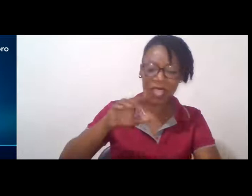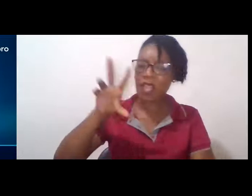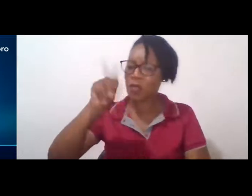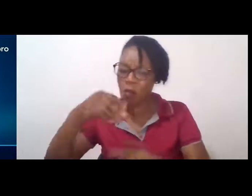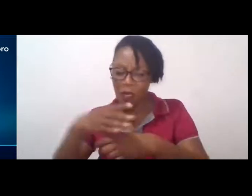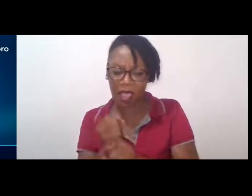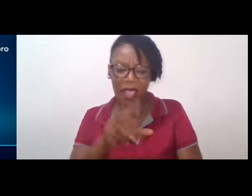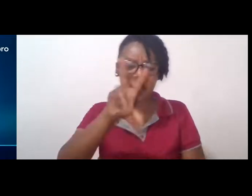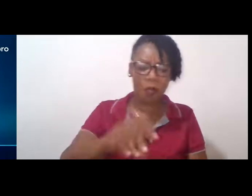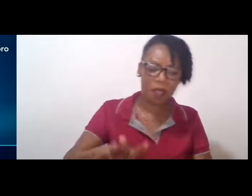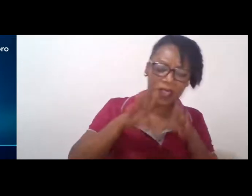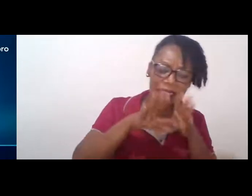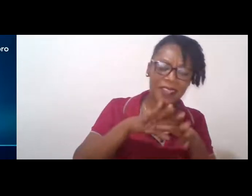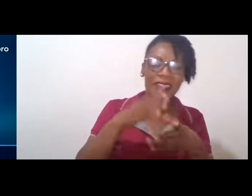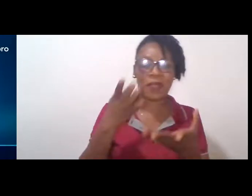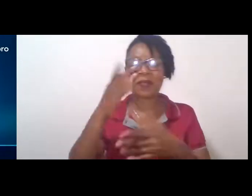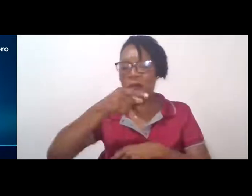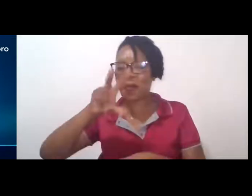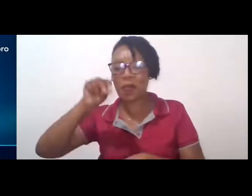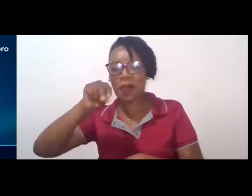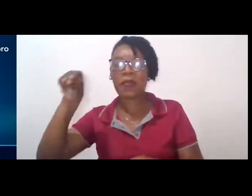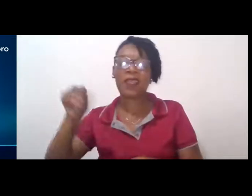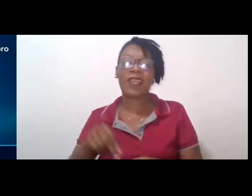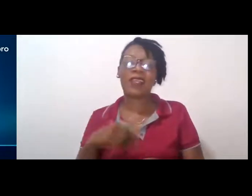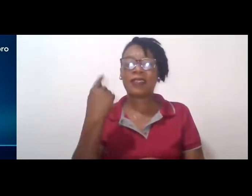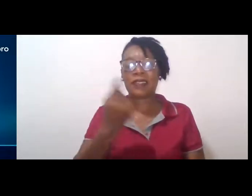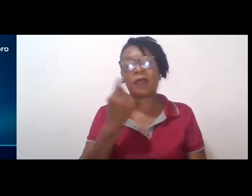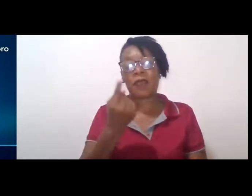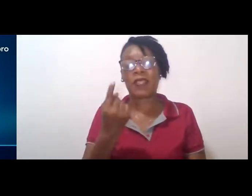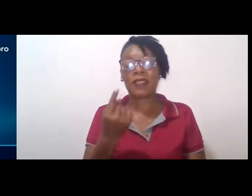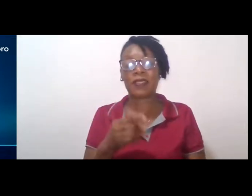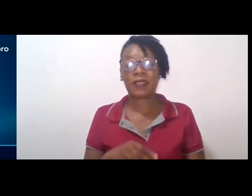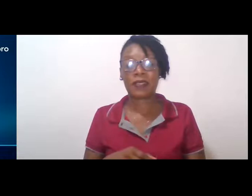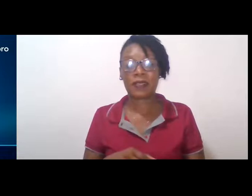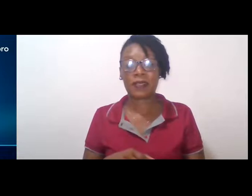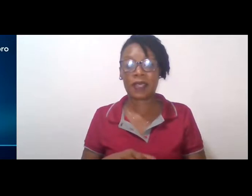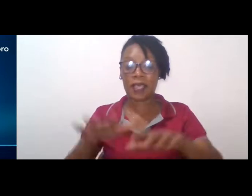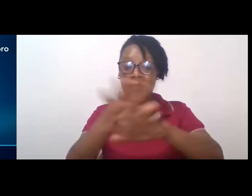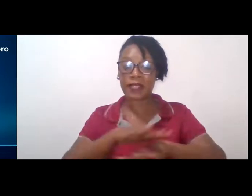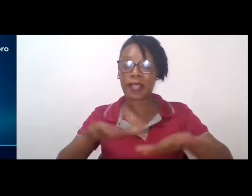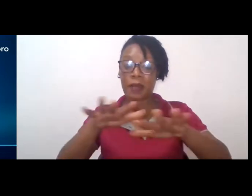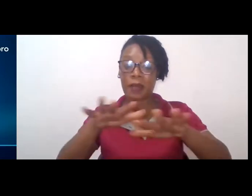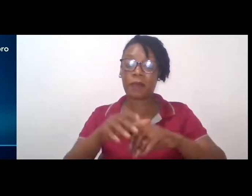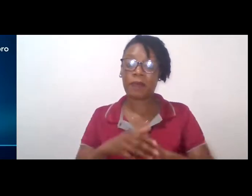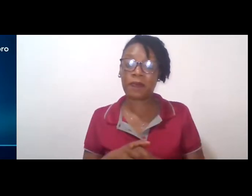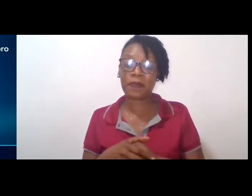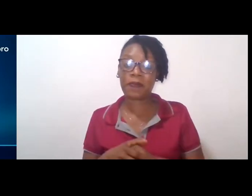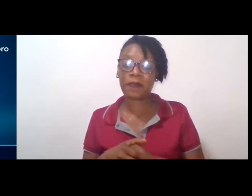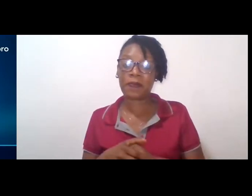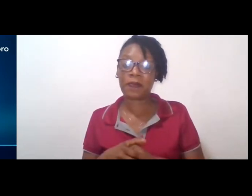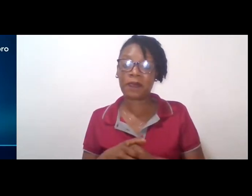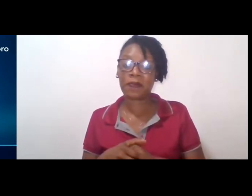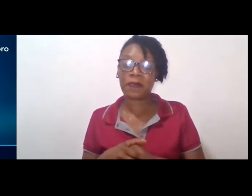no grite, ¿verdad? Que es como muy dado ya en el escenario, ¿verdad? Cuando ya pues